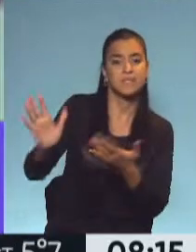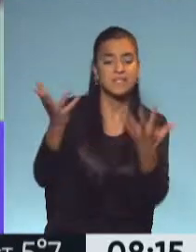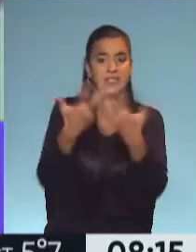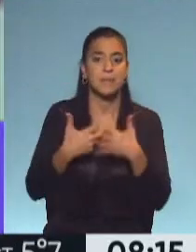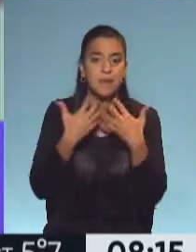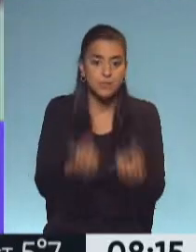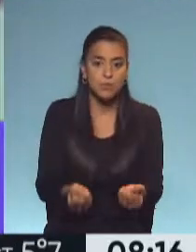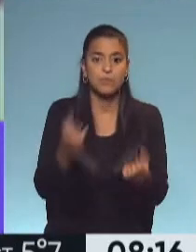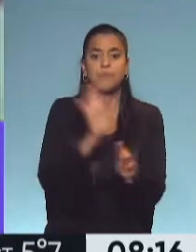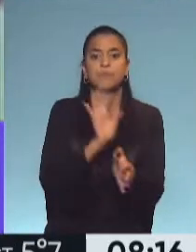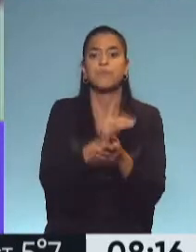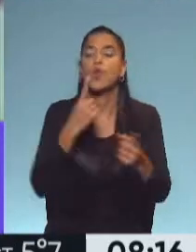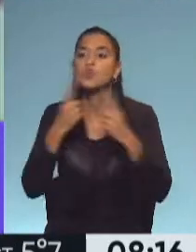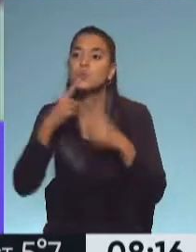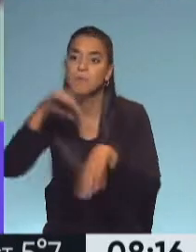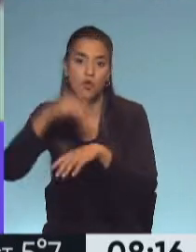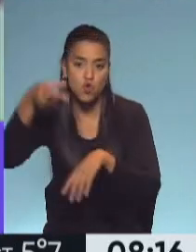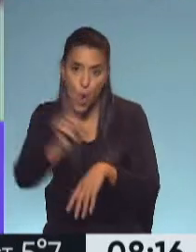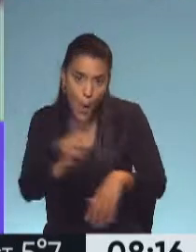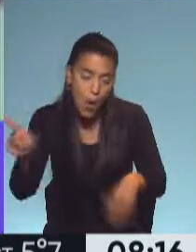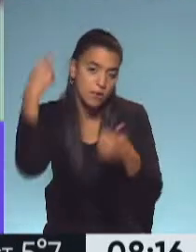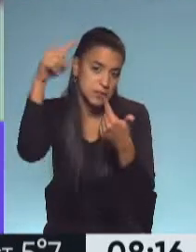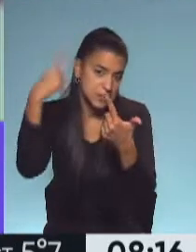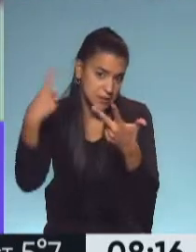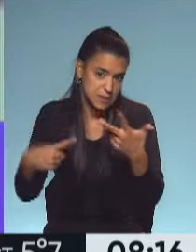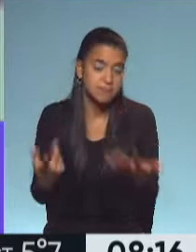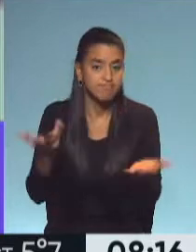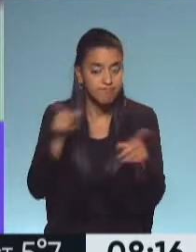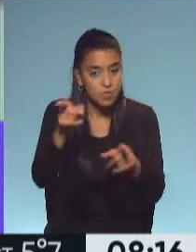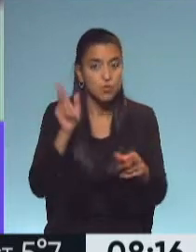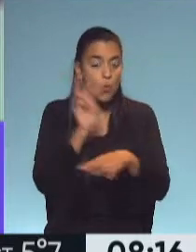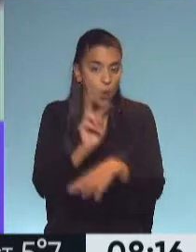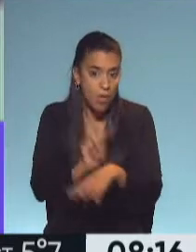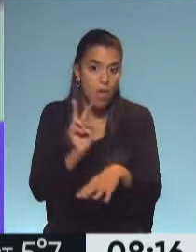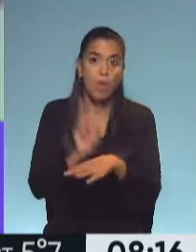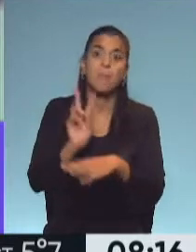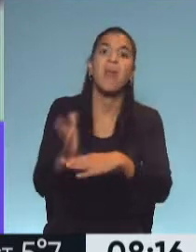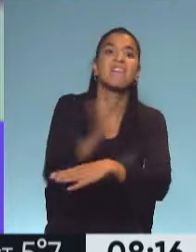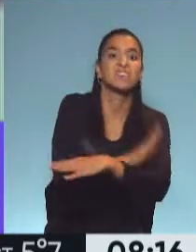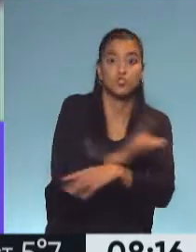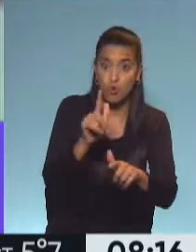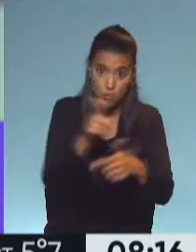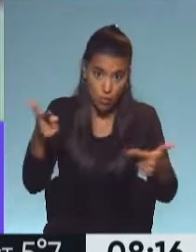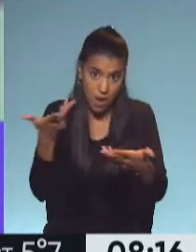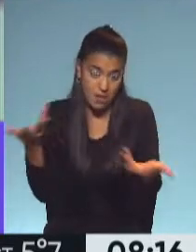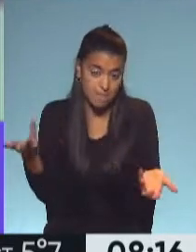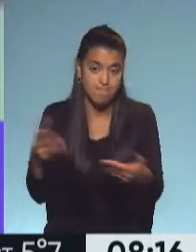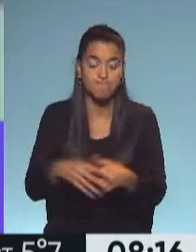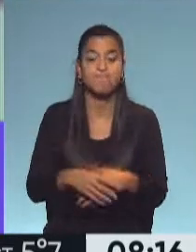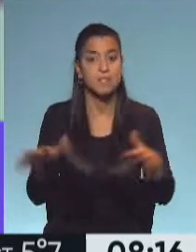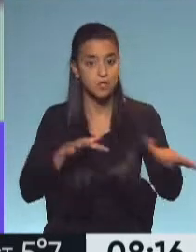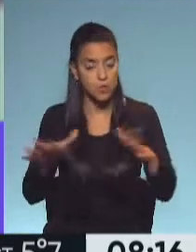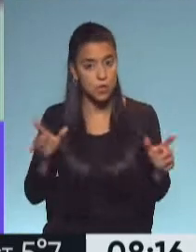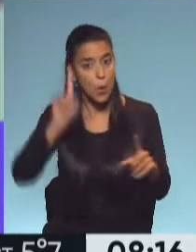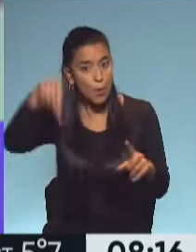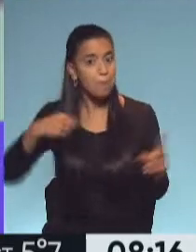salud, ¿qué pasa? Se aleja de las consultas médicas, claro. Y eso tiene efectos obviamente en los cuidados y a la hora de prevenir situaciones de